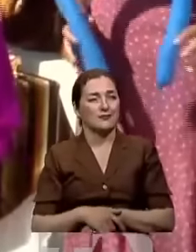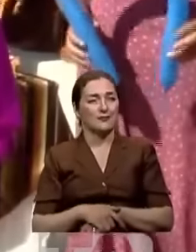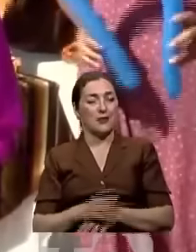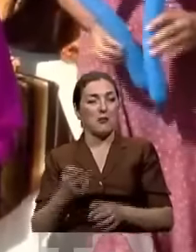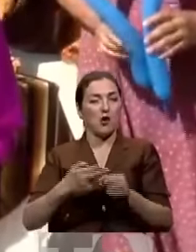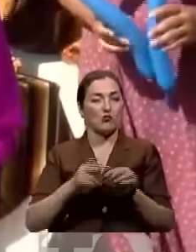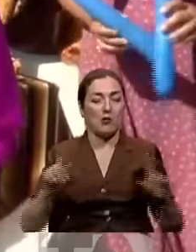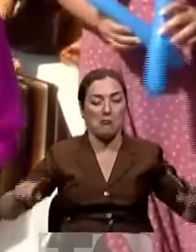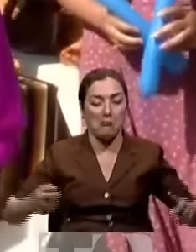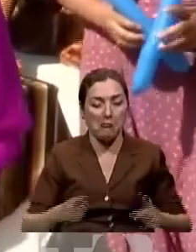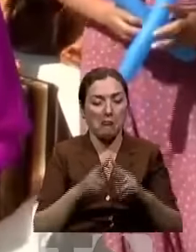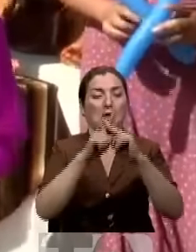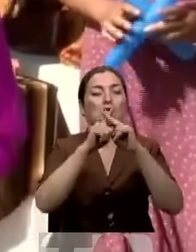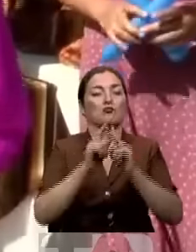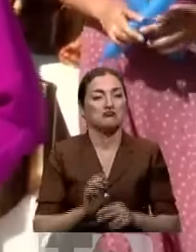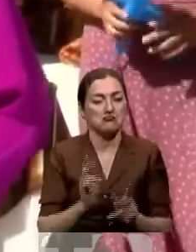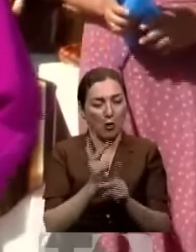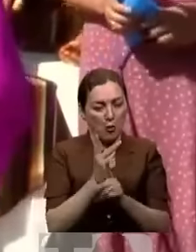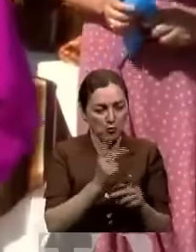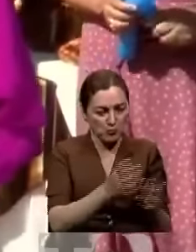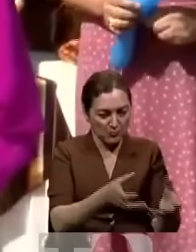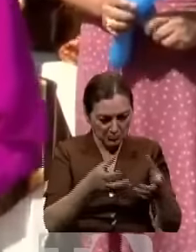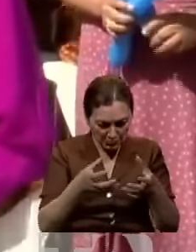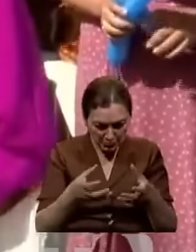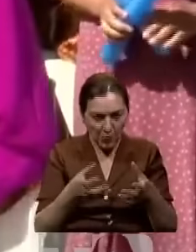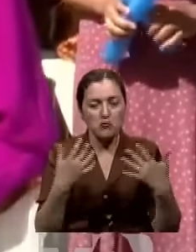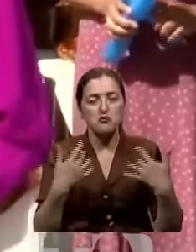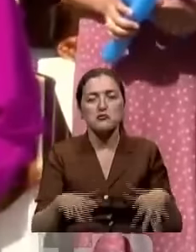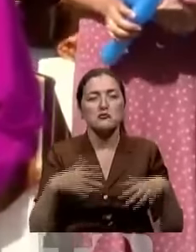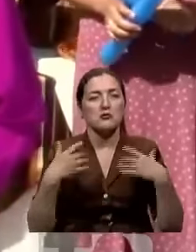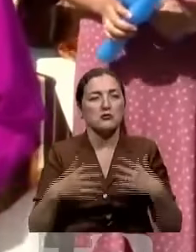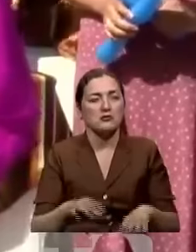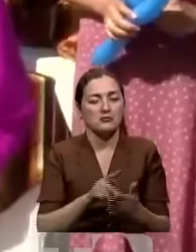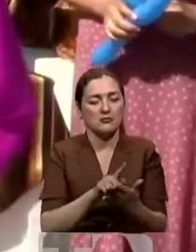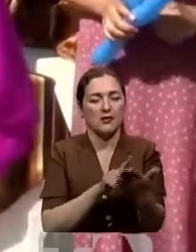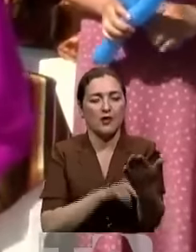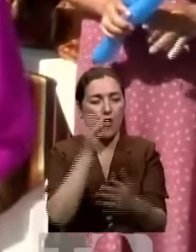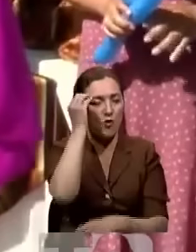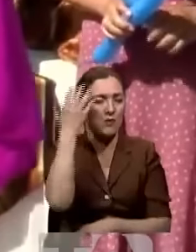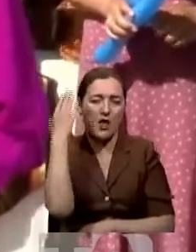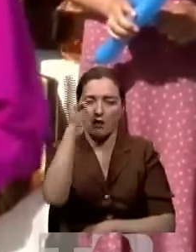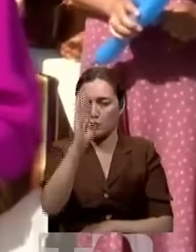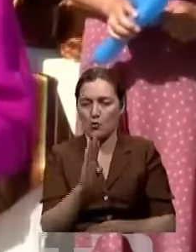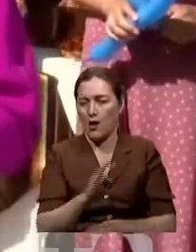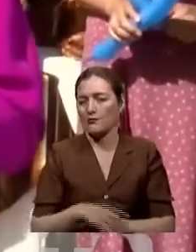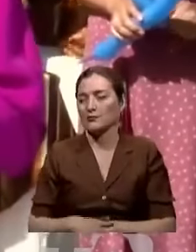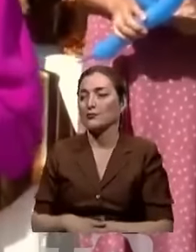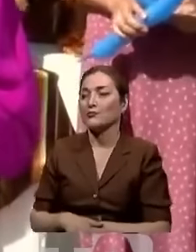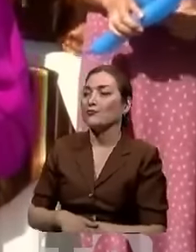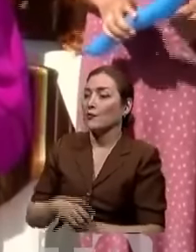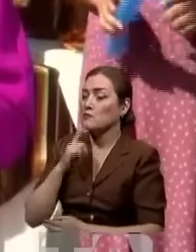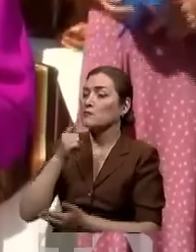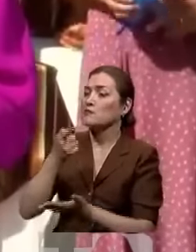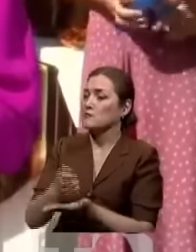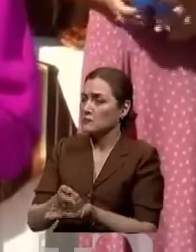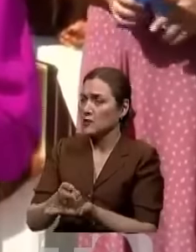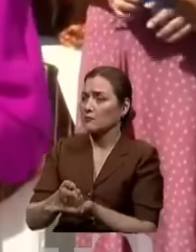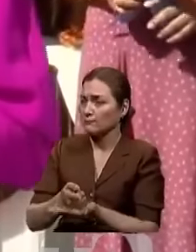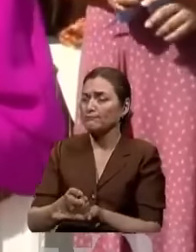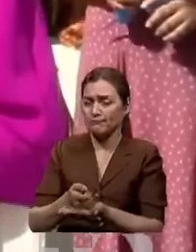realmente extraordinario por el producto generado y además porque esta tradición no debemos perderla nunca. Así es, mi querido Albert,